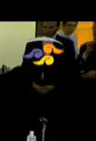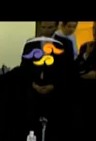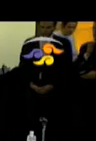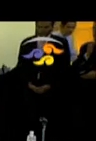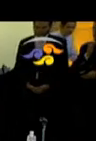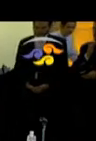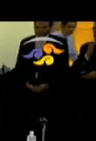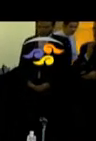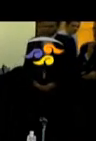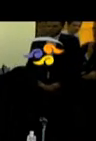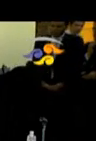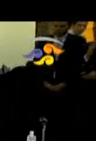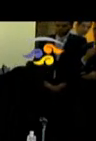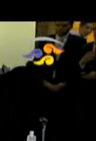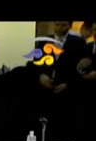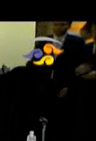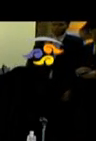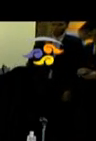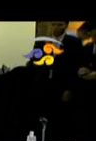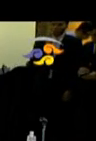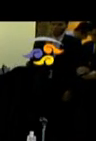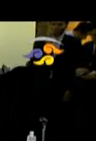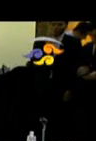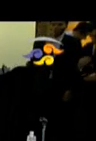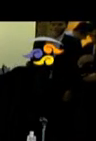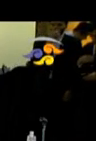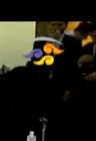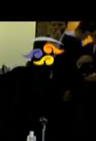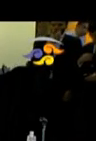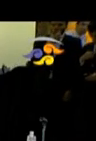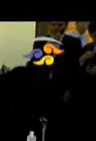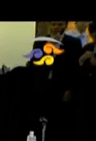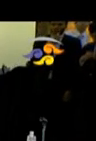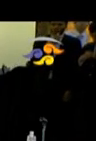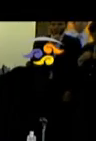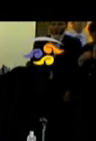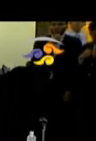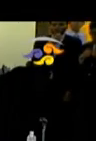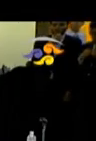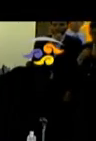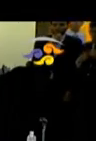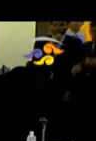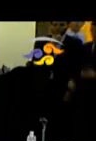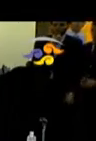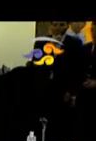Climático, que tiene una conclusión con respecto a lo que se ha dicho en este panel el día de hoy. Gracias, senadora.